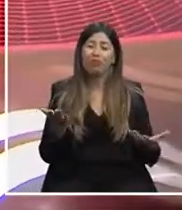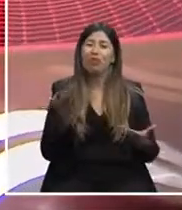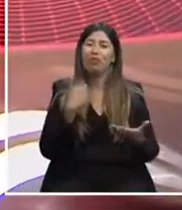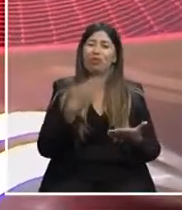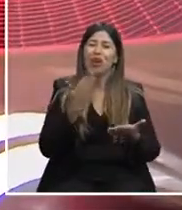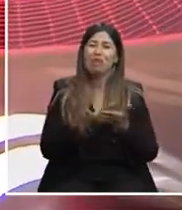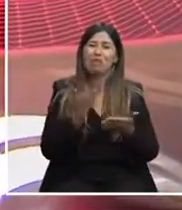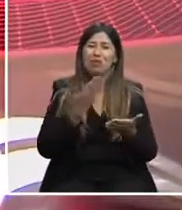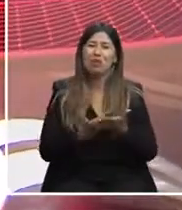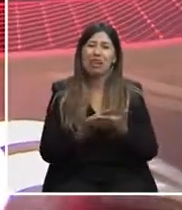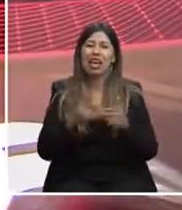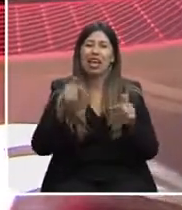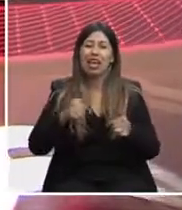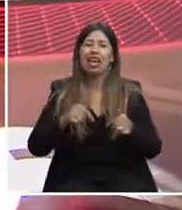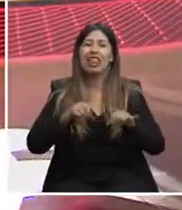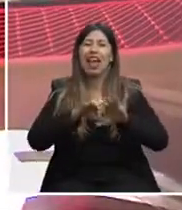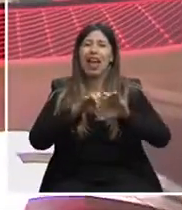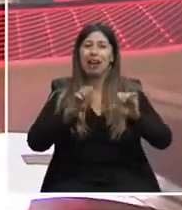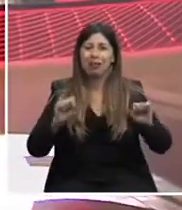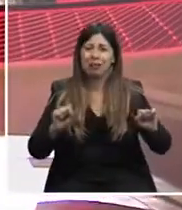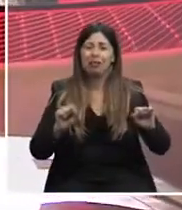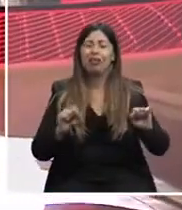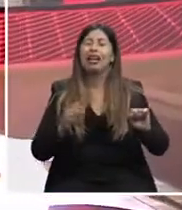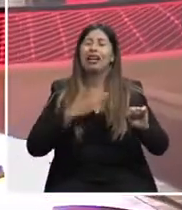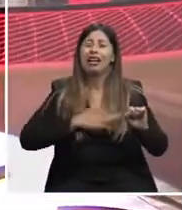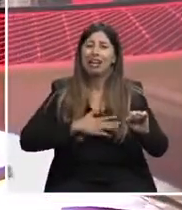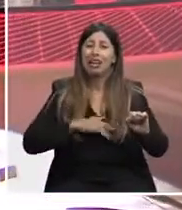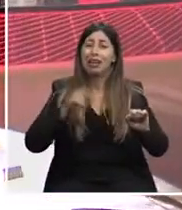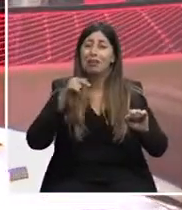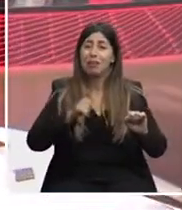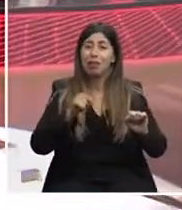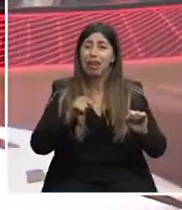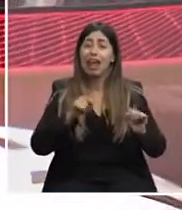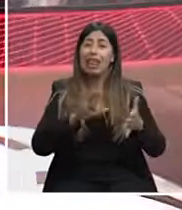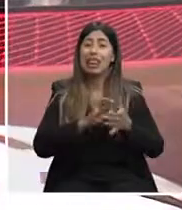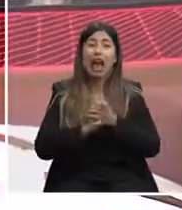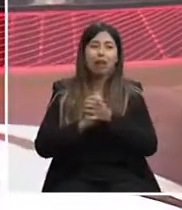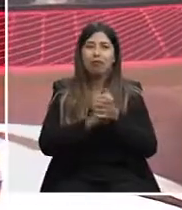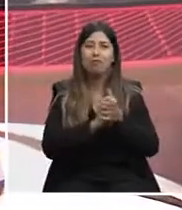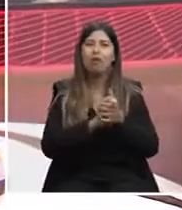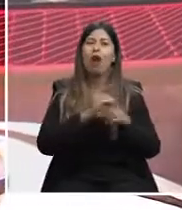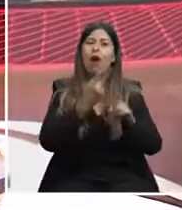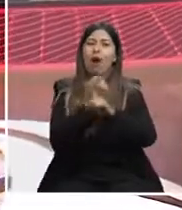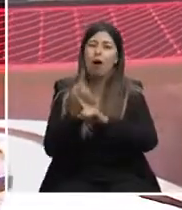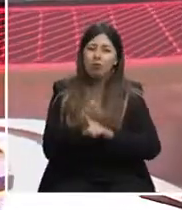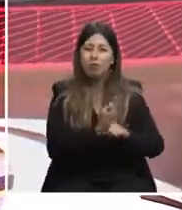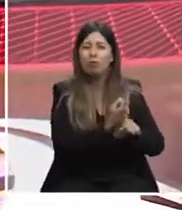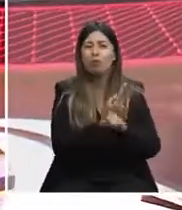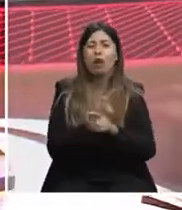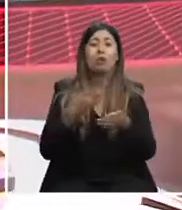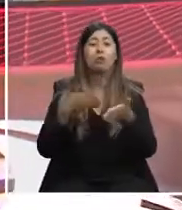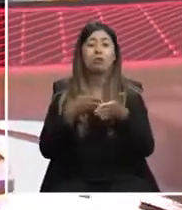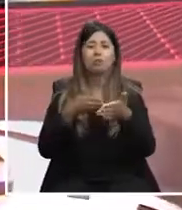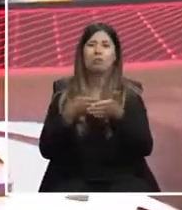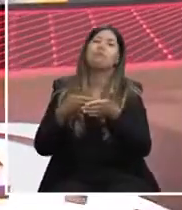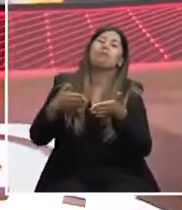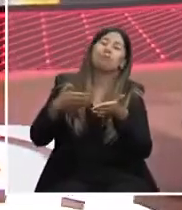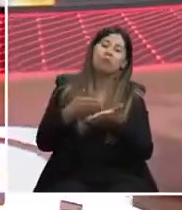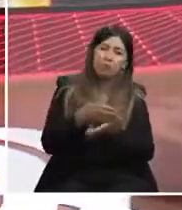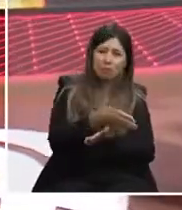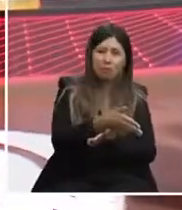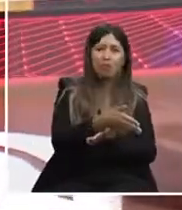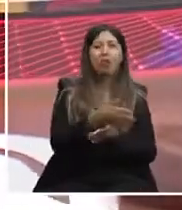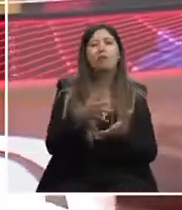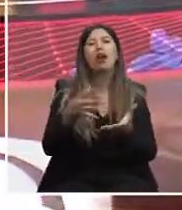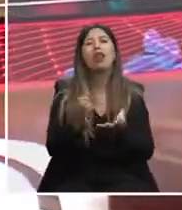muchísimo provecho a este convenio. Queremos llevar esta discusión a una discusión que rompe barreras también para llegar a